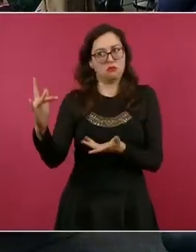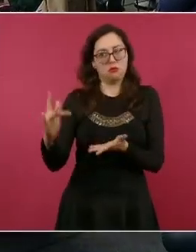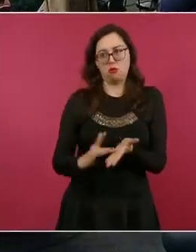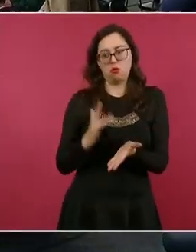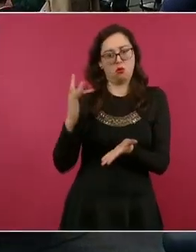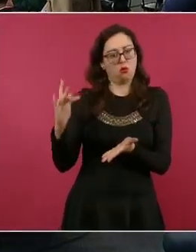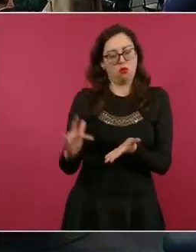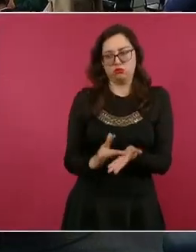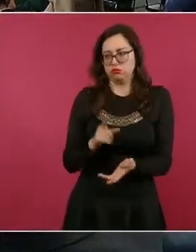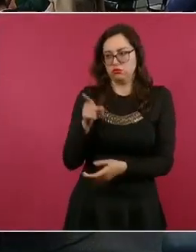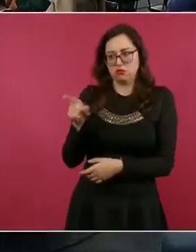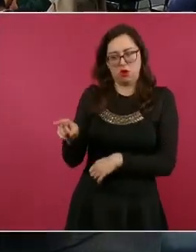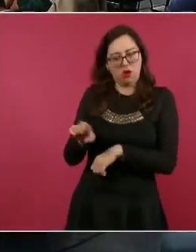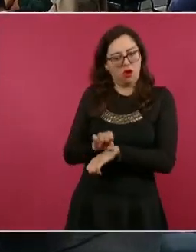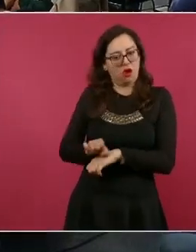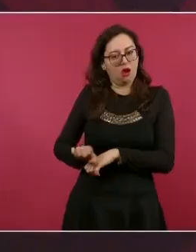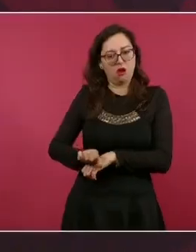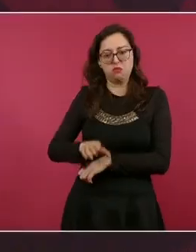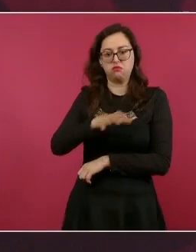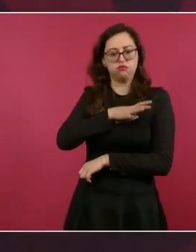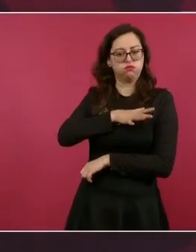también